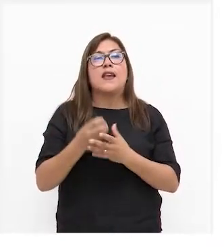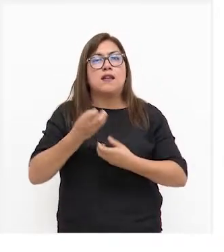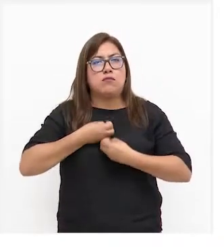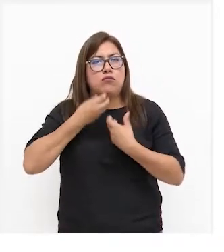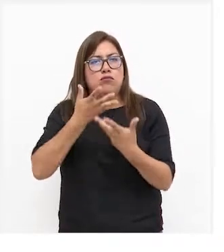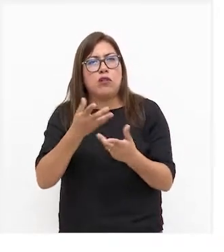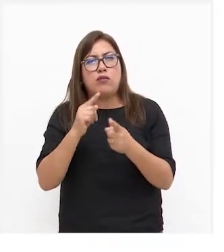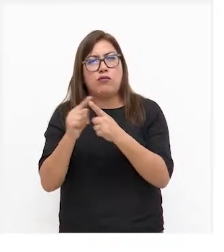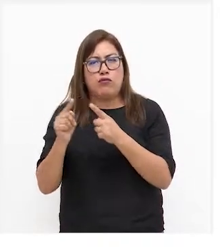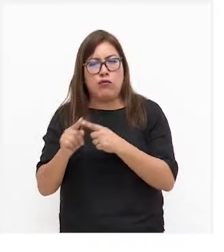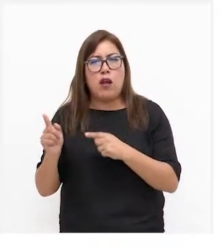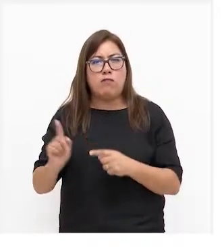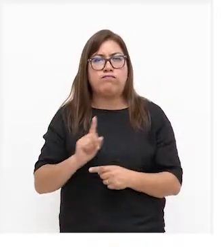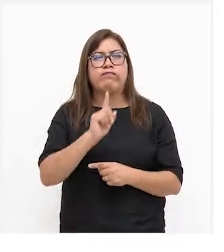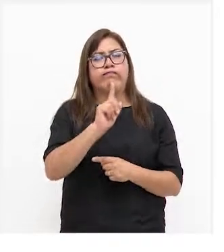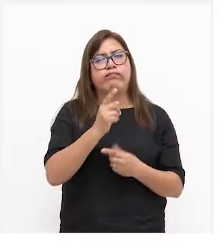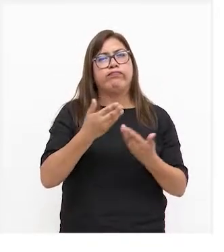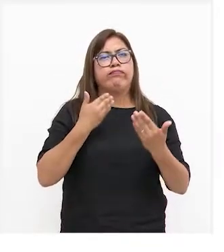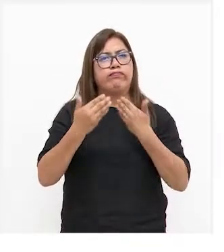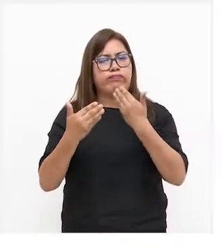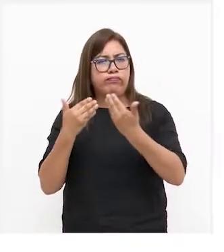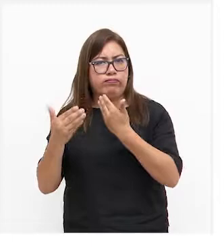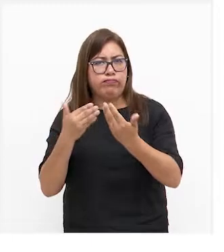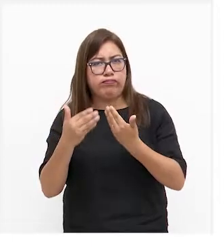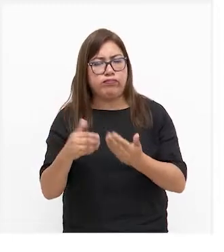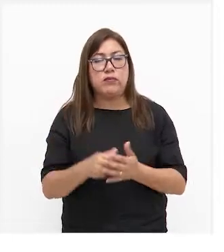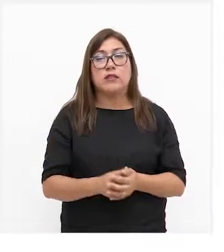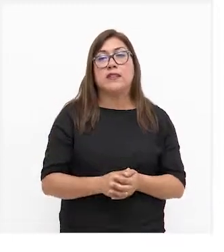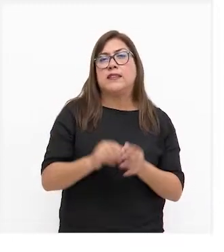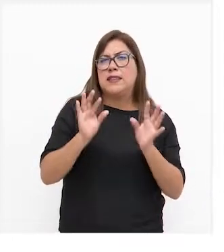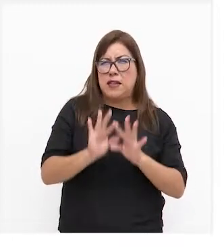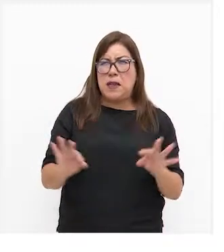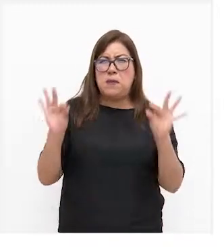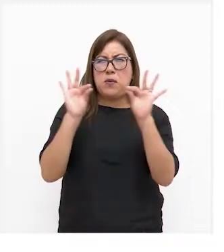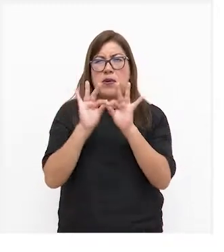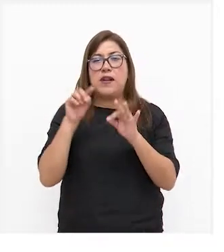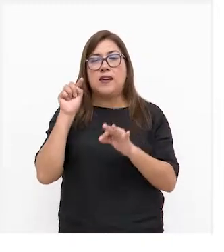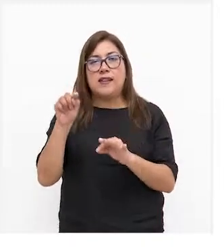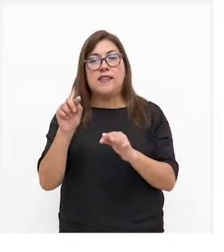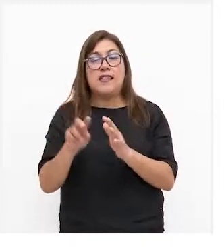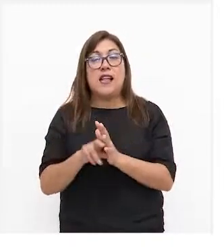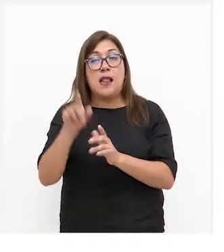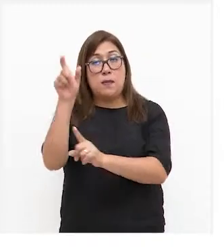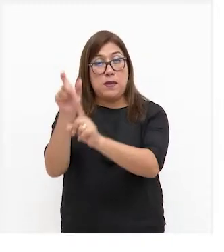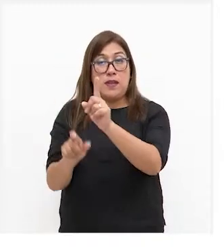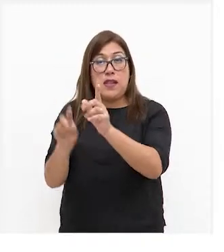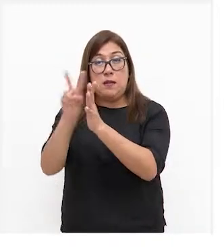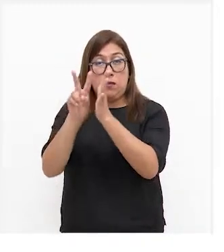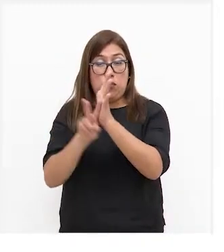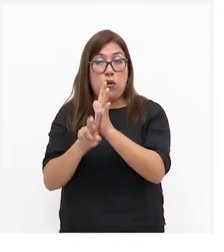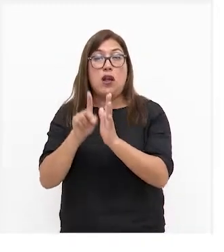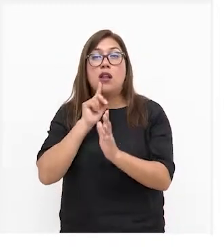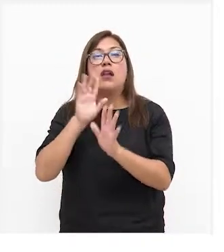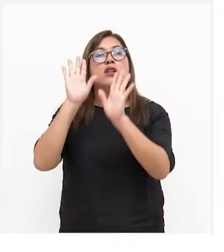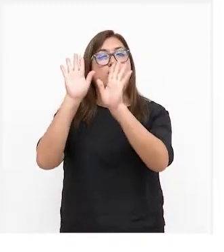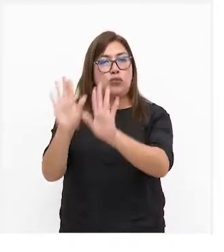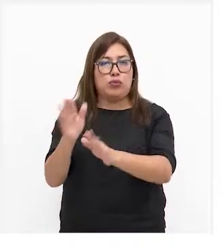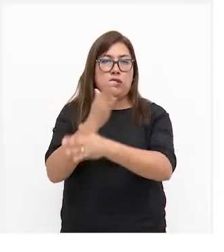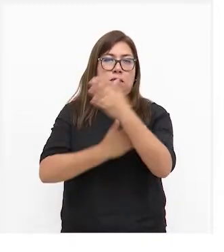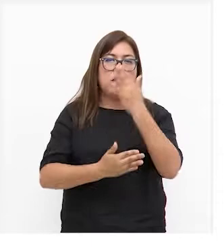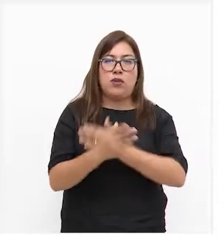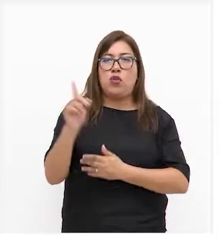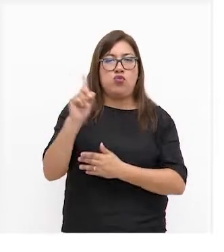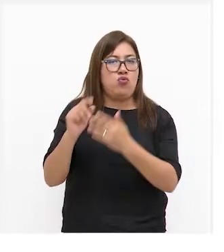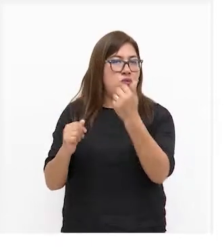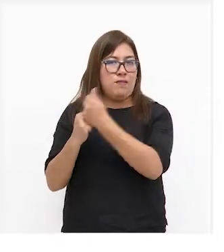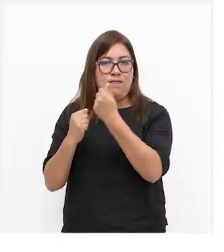la celebración de actos jurídicos. Es importante que dicha voluntad sea de la persona con discapacidad